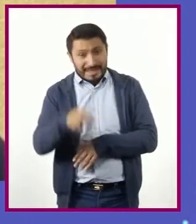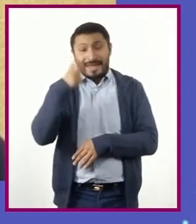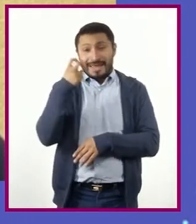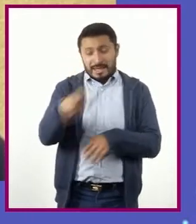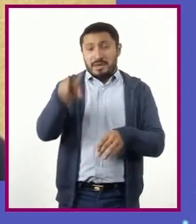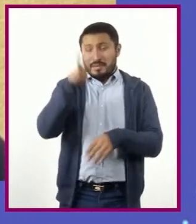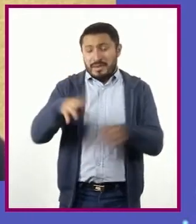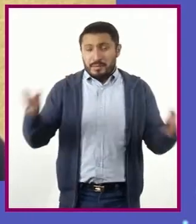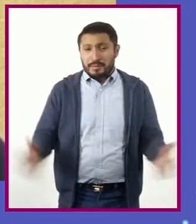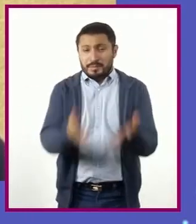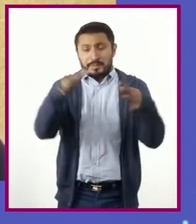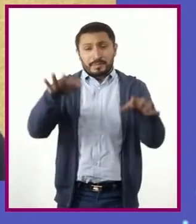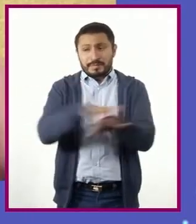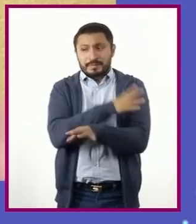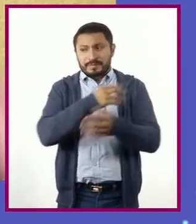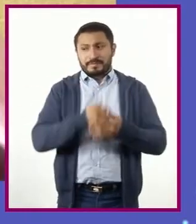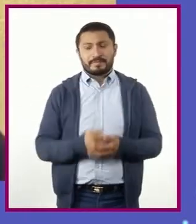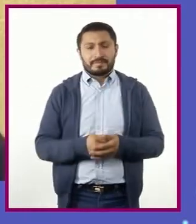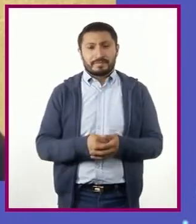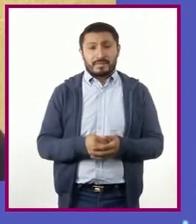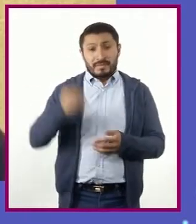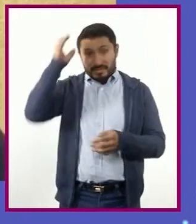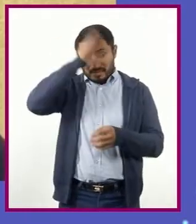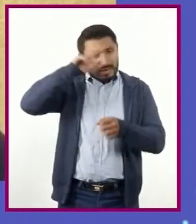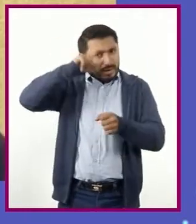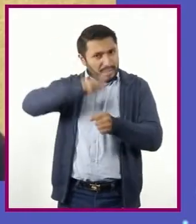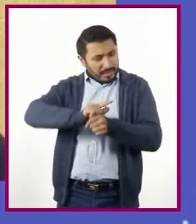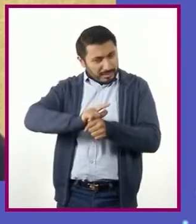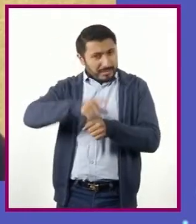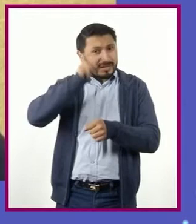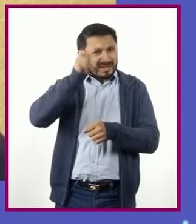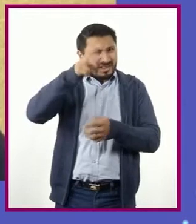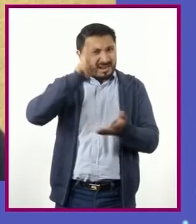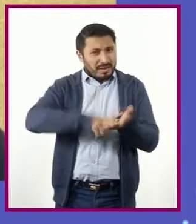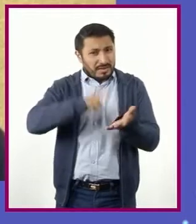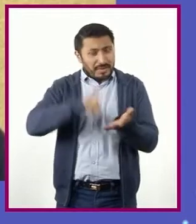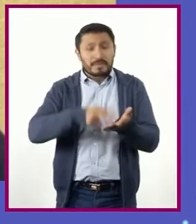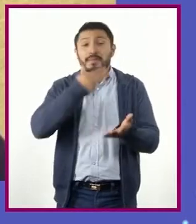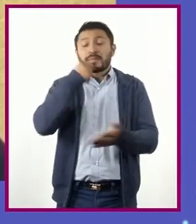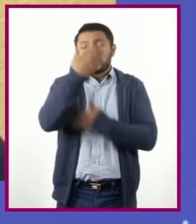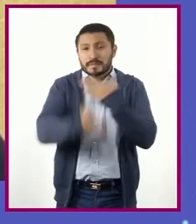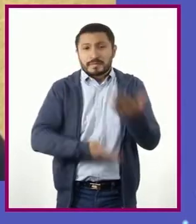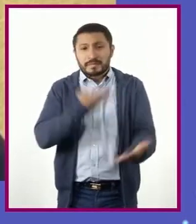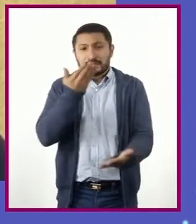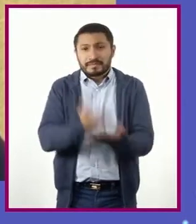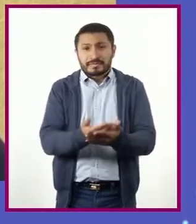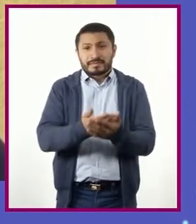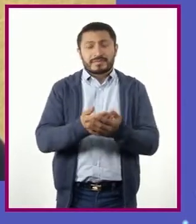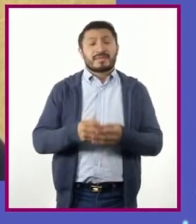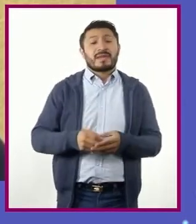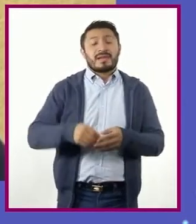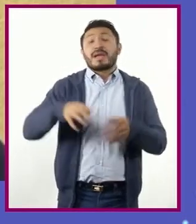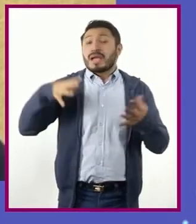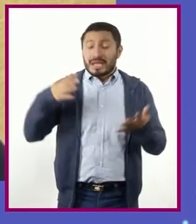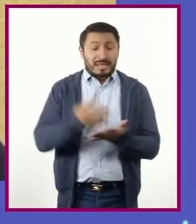verdaderamente impulsa los cambios. Culturalmente, son los valores caballerescos de la aristocracia los que salen ganando.